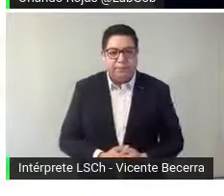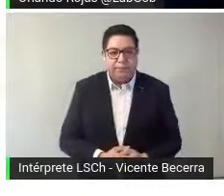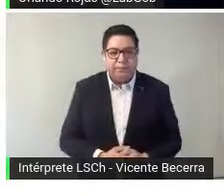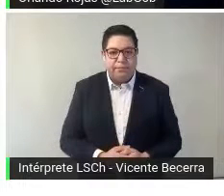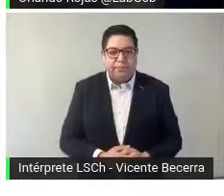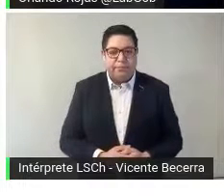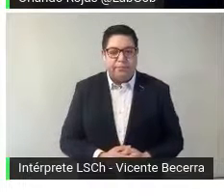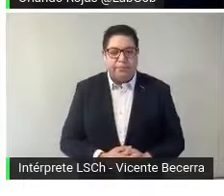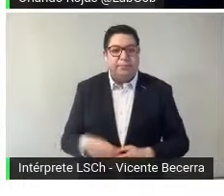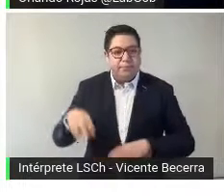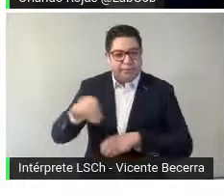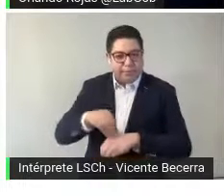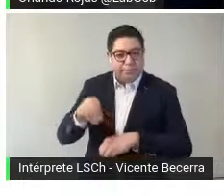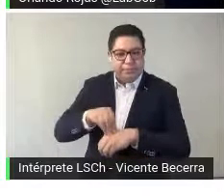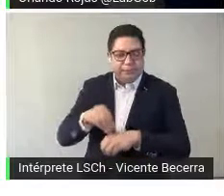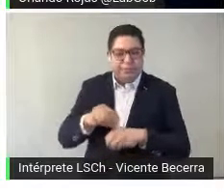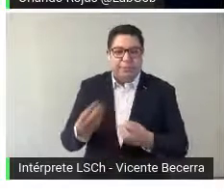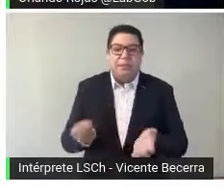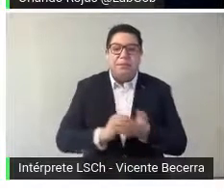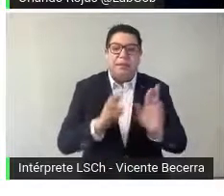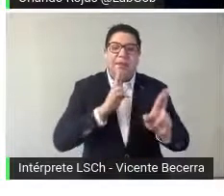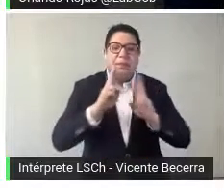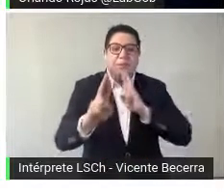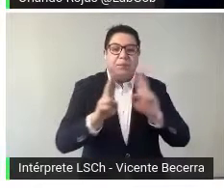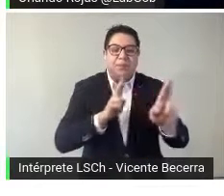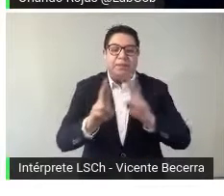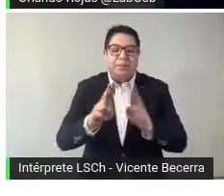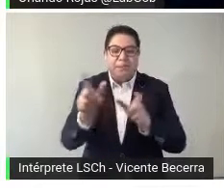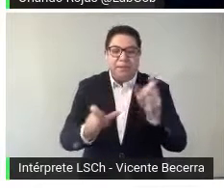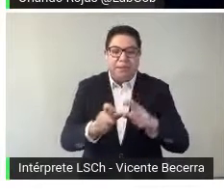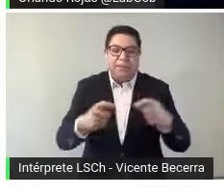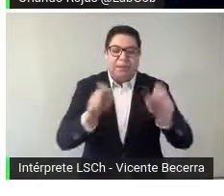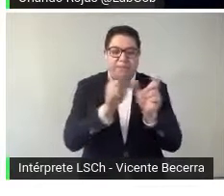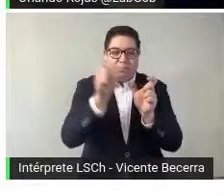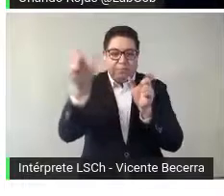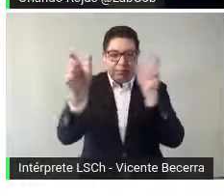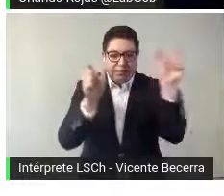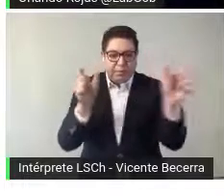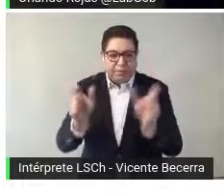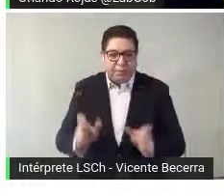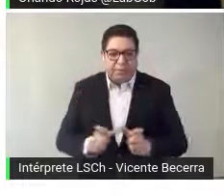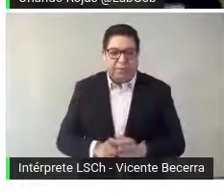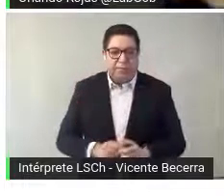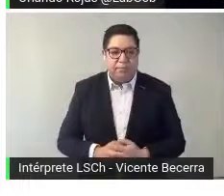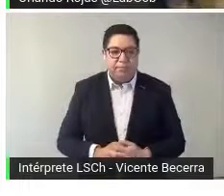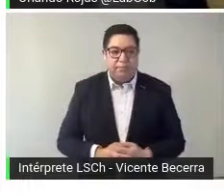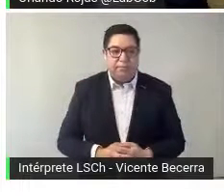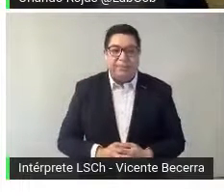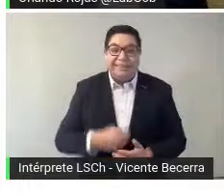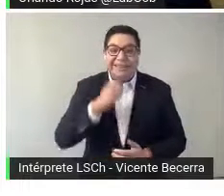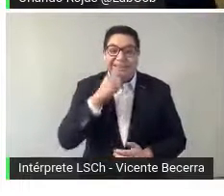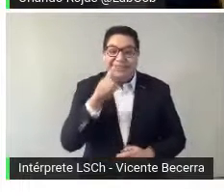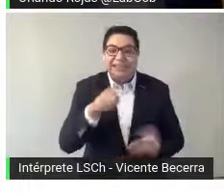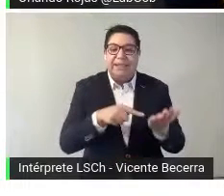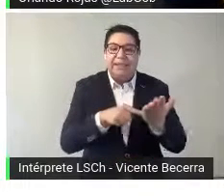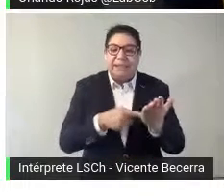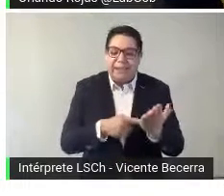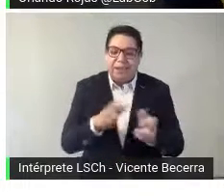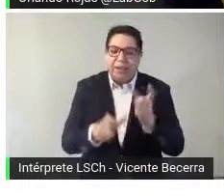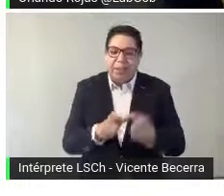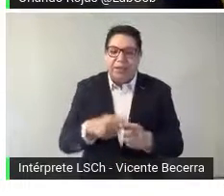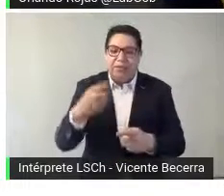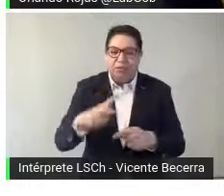Nos están llegando más respuestas, aquí están apareciendo efectivamente. Habla de las tecnologías digitales